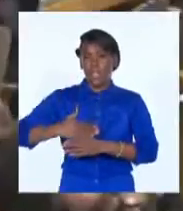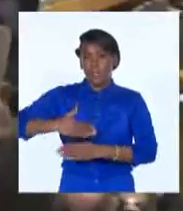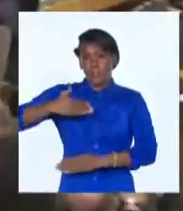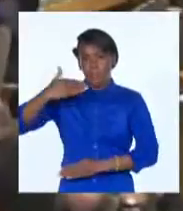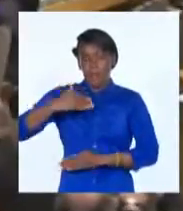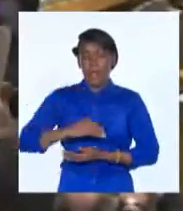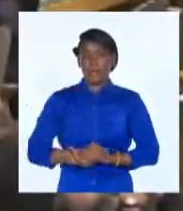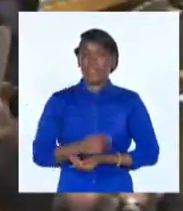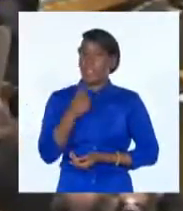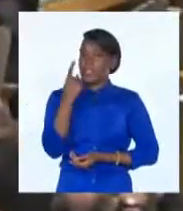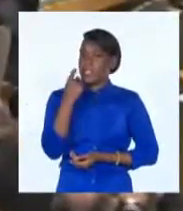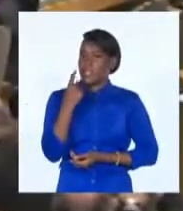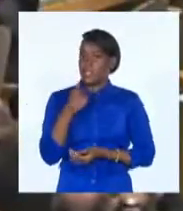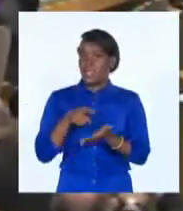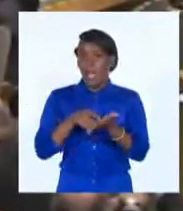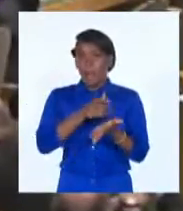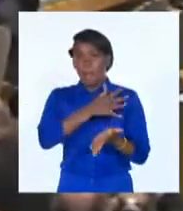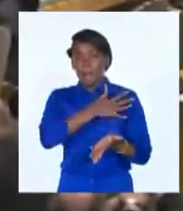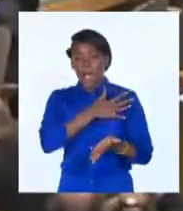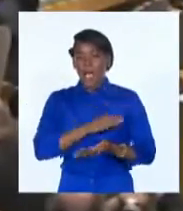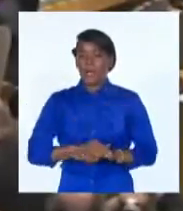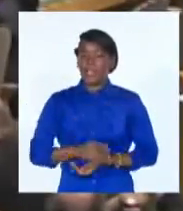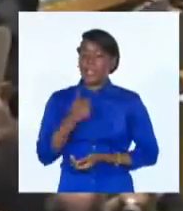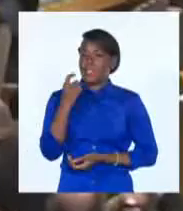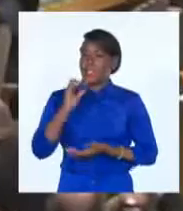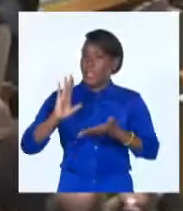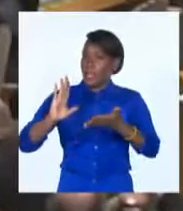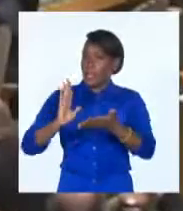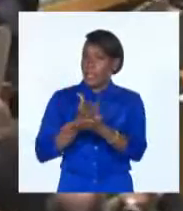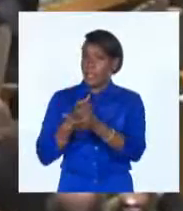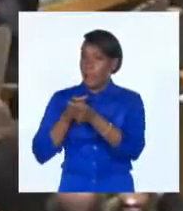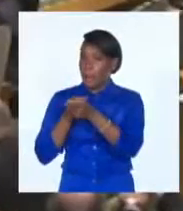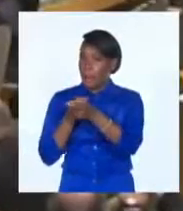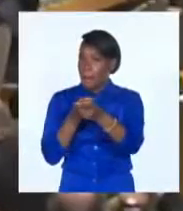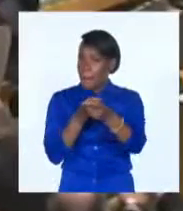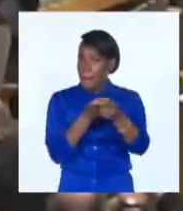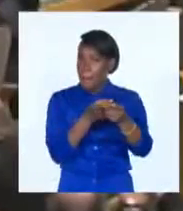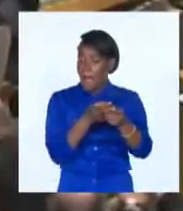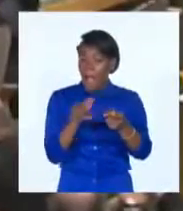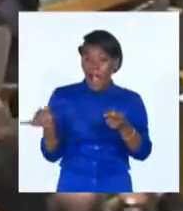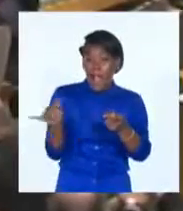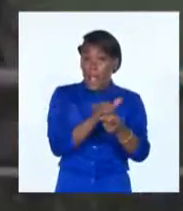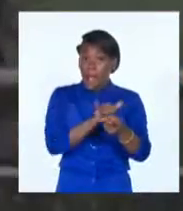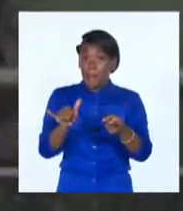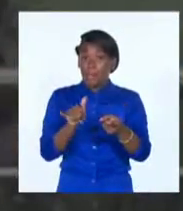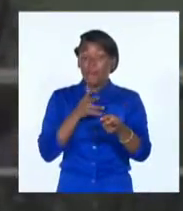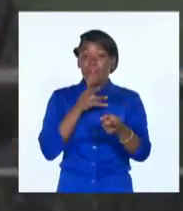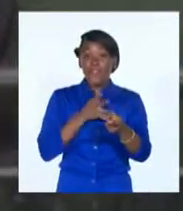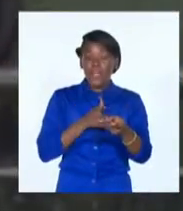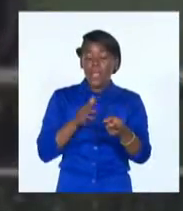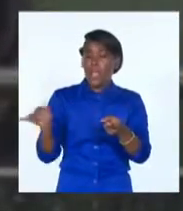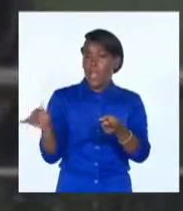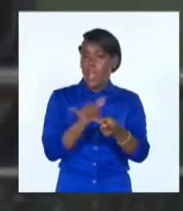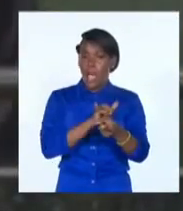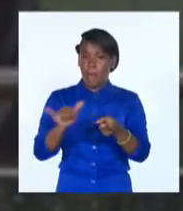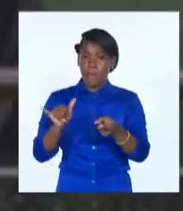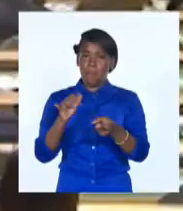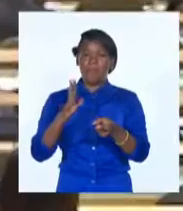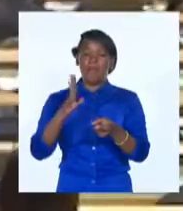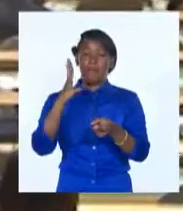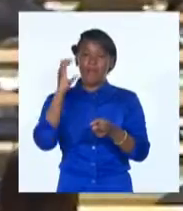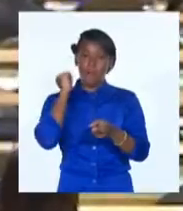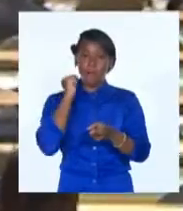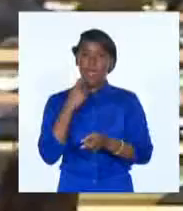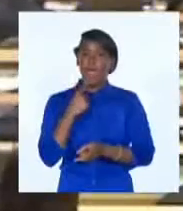y abogó por la paz en el mundo, y como Fidel, 15 años antes, habló de la urgente necesidad de transformar la Organización